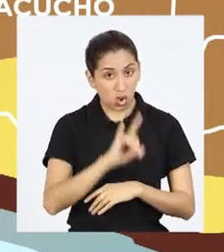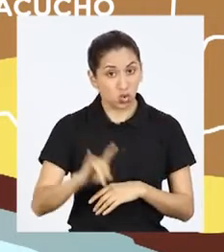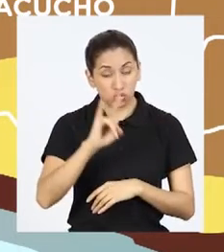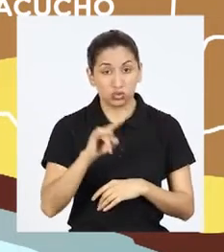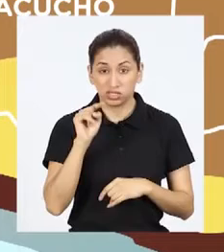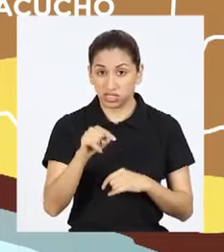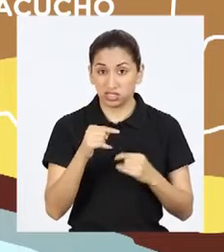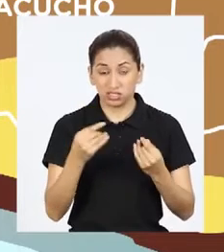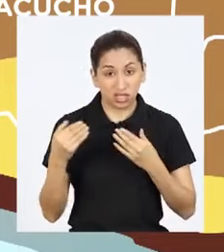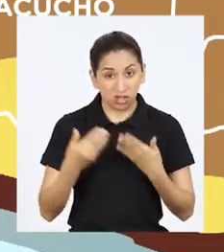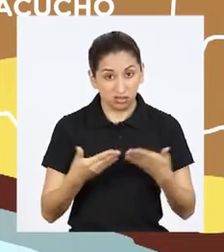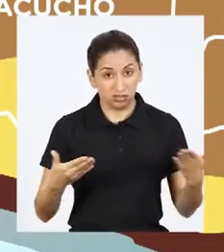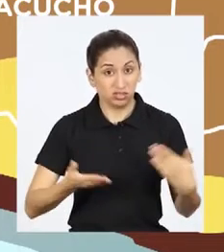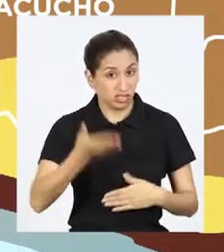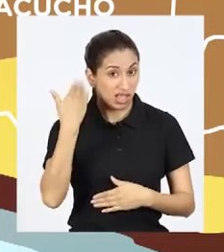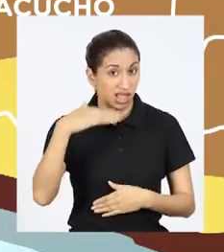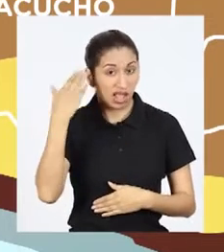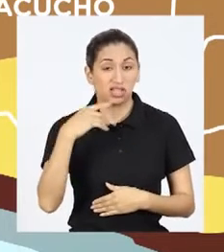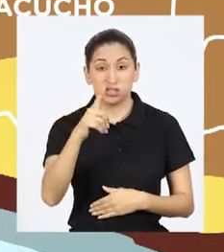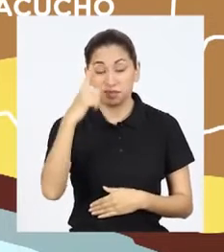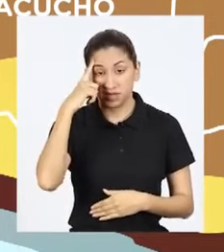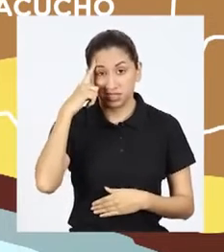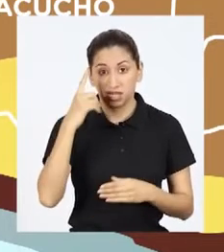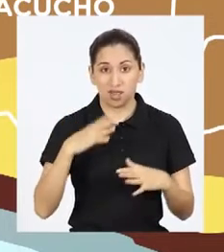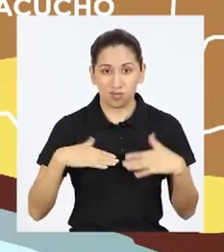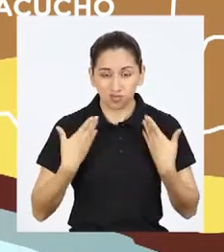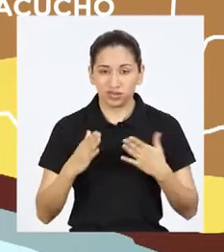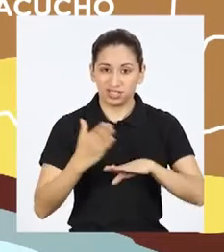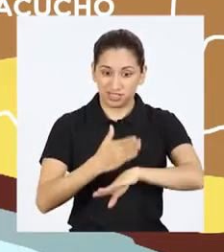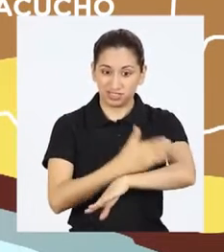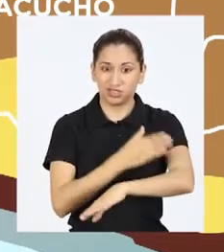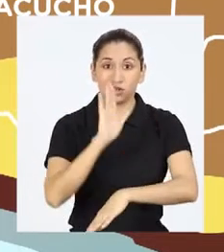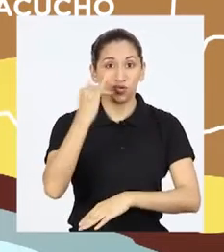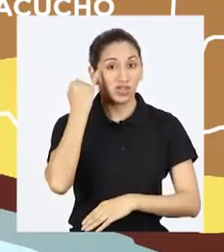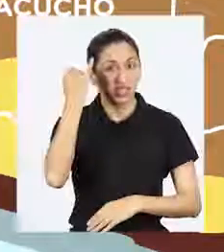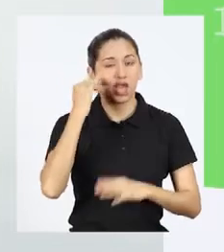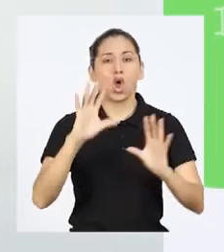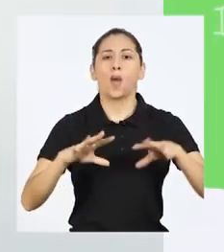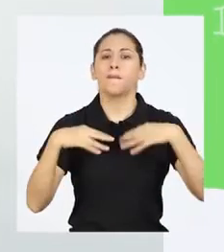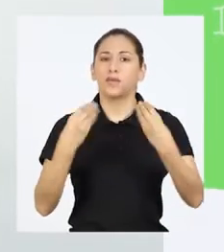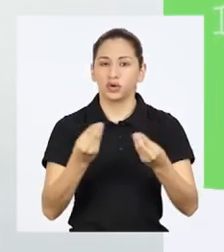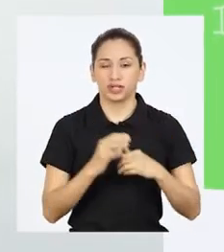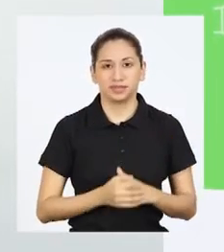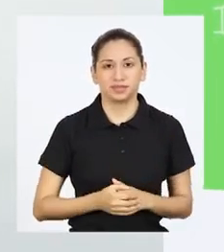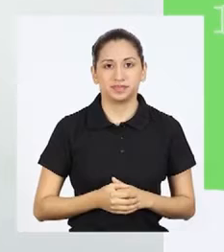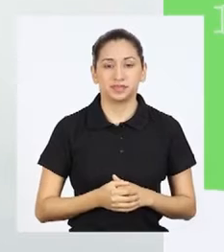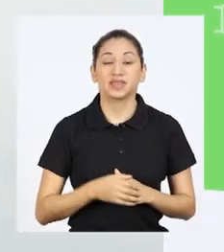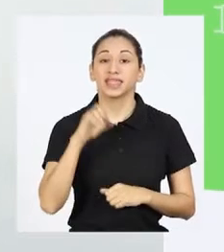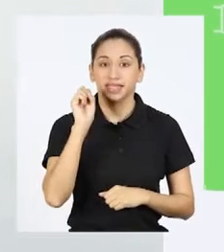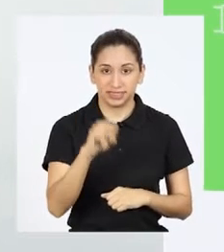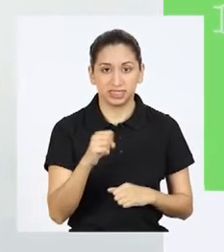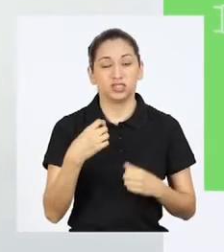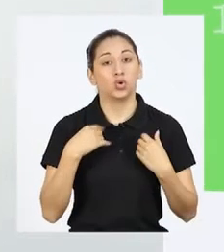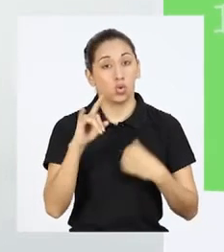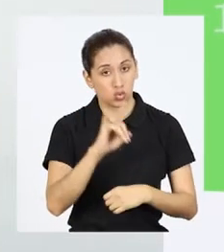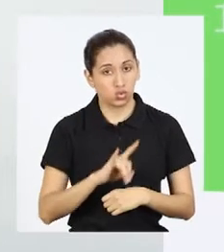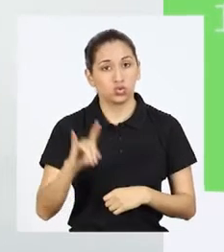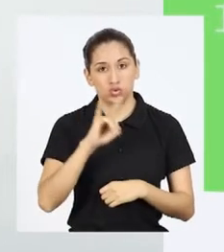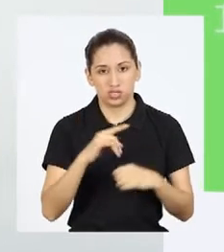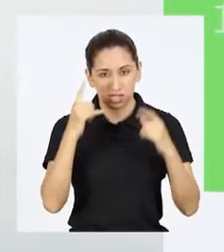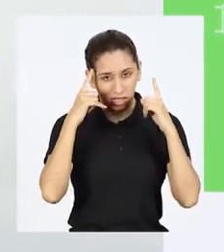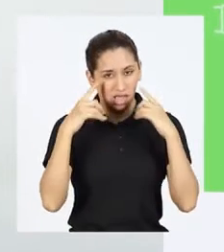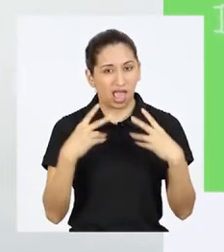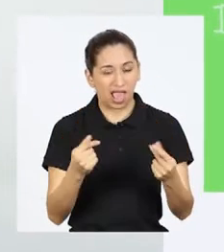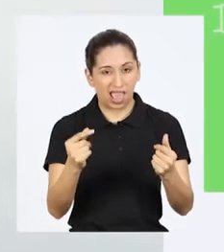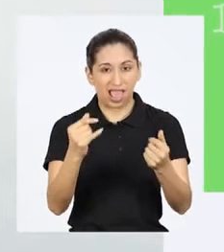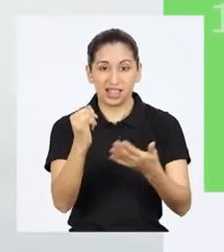estas metodologías antes? ¿Te parece útil para desarrollar tus ideas? ¿Por qué? Sí, he utilizado la metodología ágil